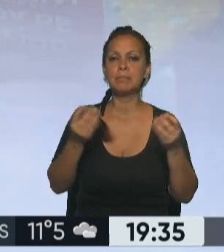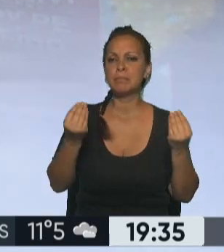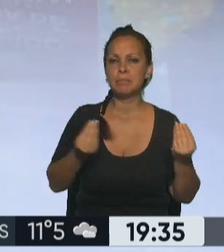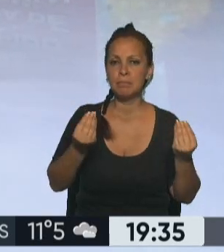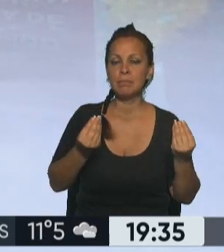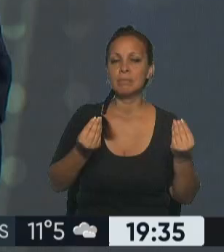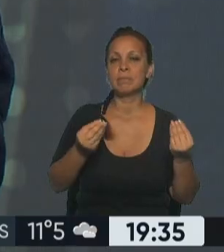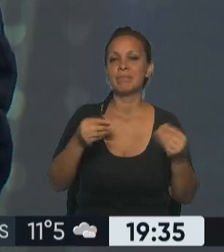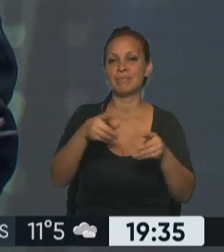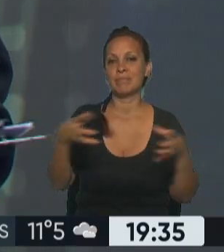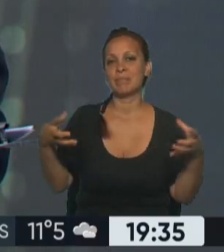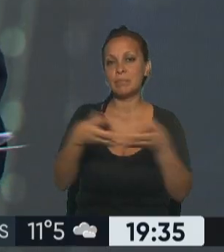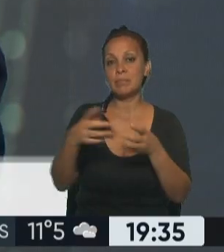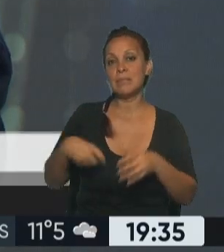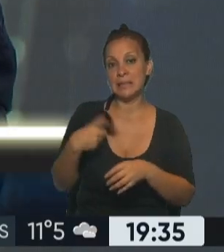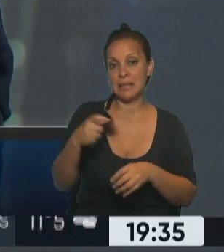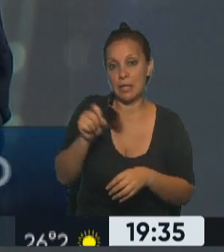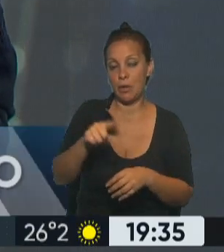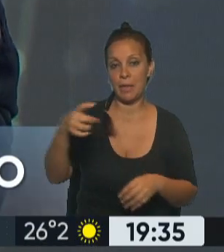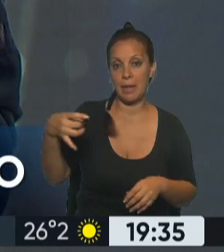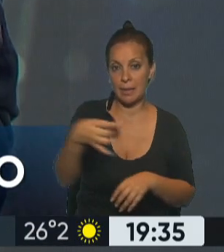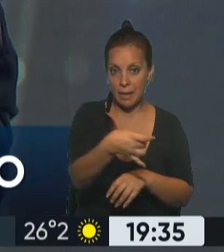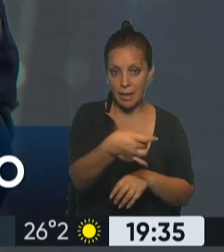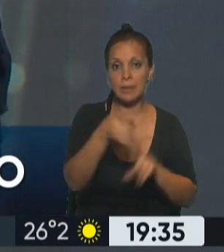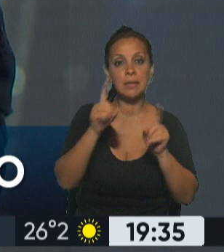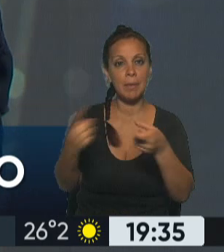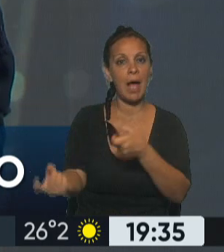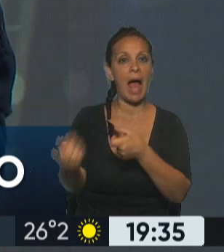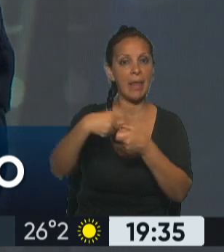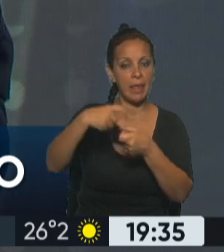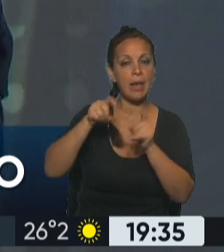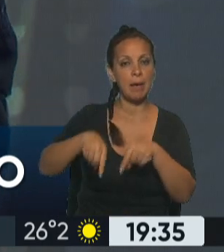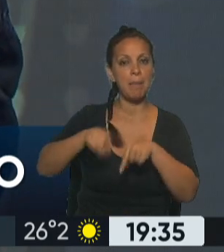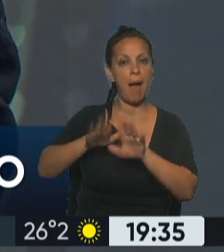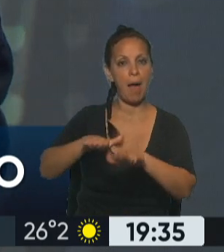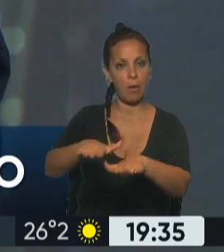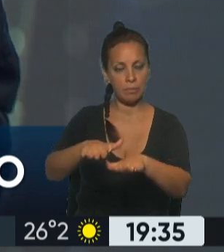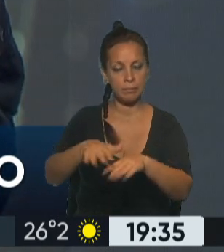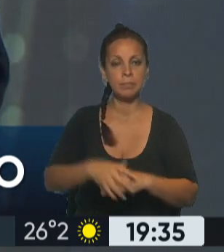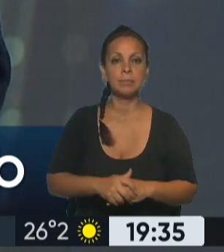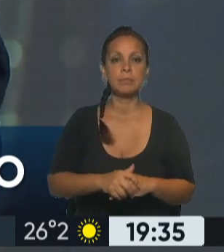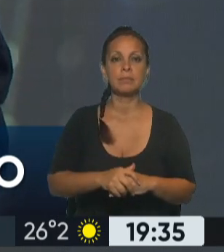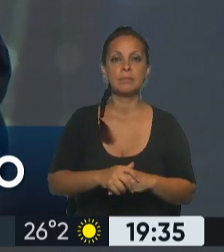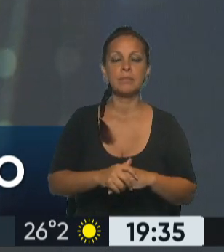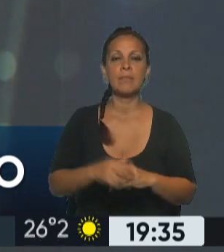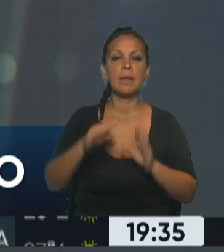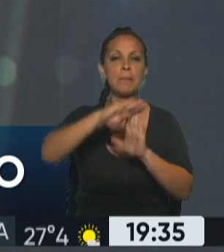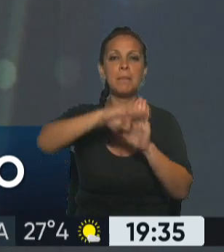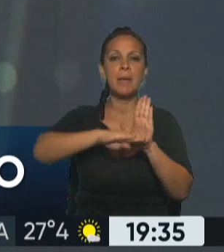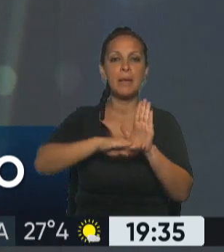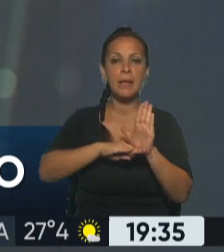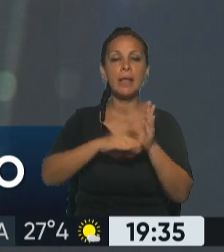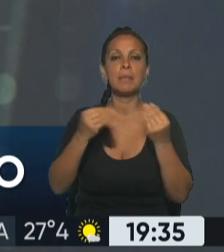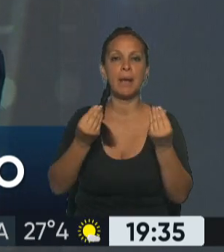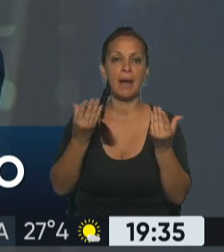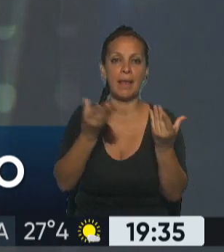Unión Ferroviaria anunció su adhesión al paro del 24 y las medidas que va a llevar a cabo en el marco de la defensa